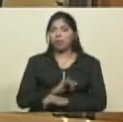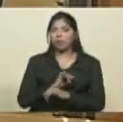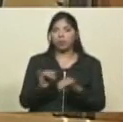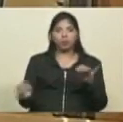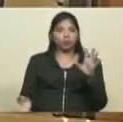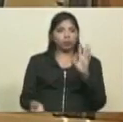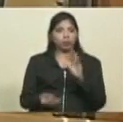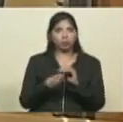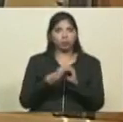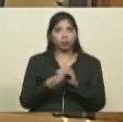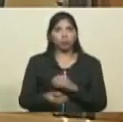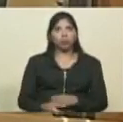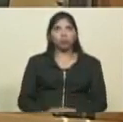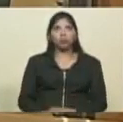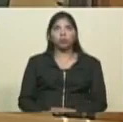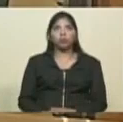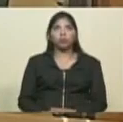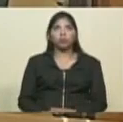presidente.